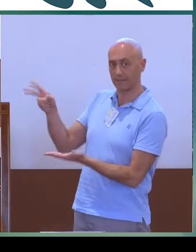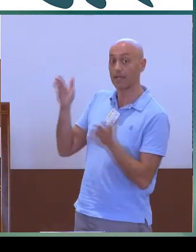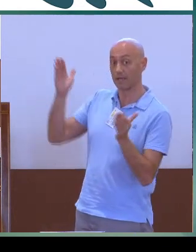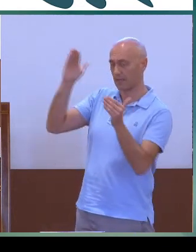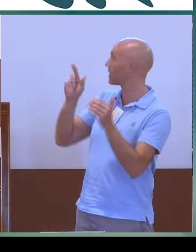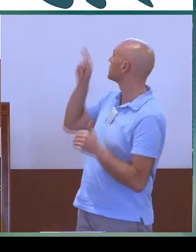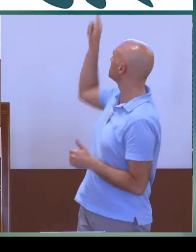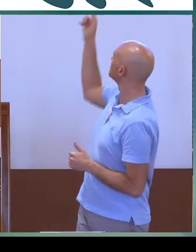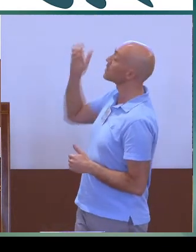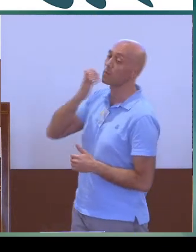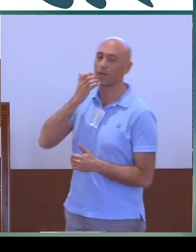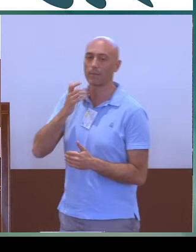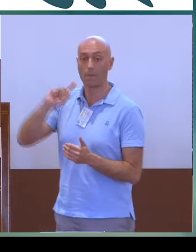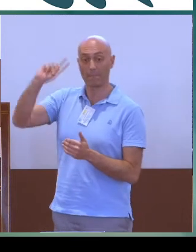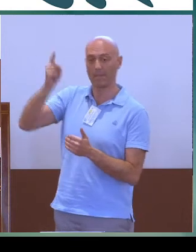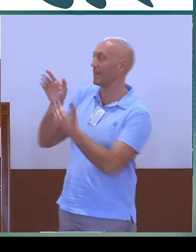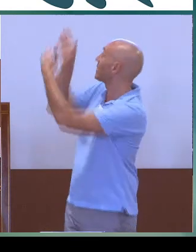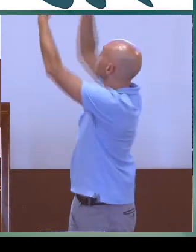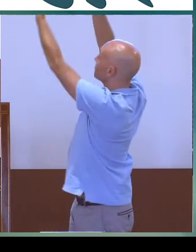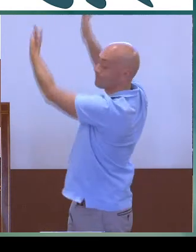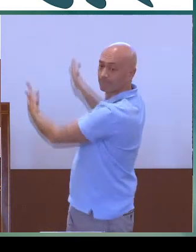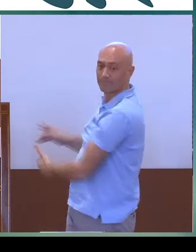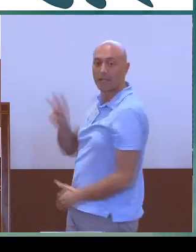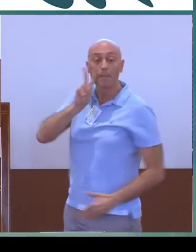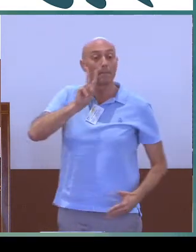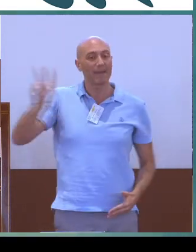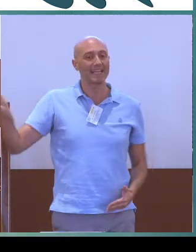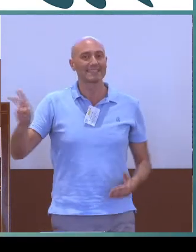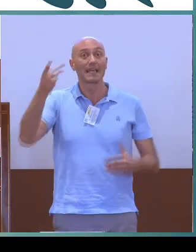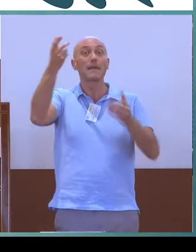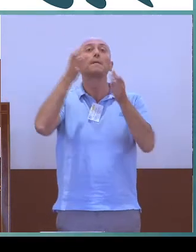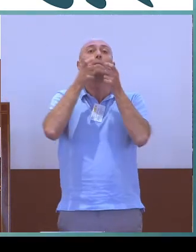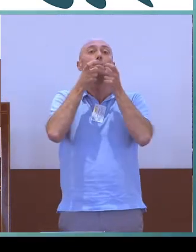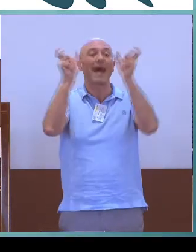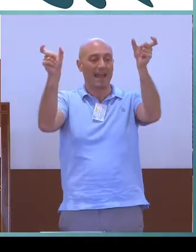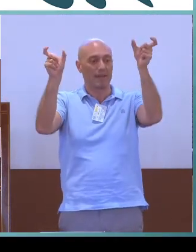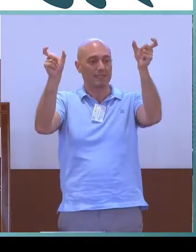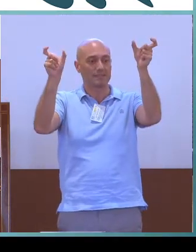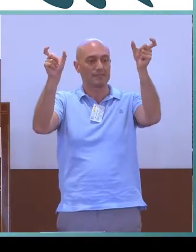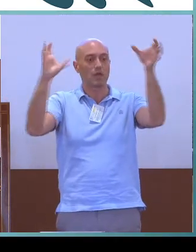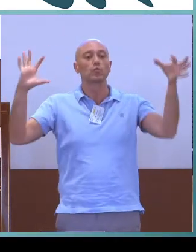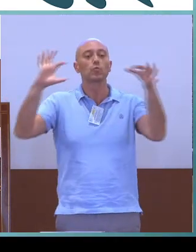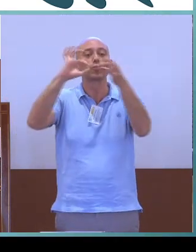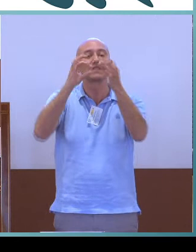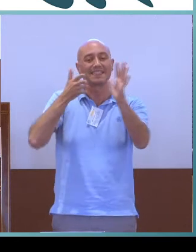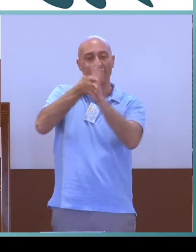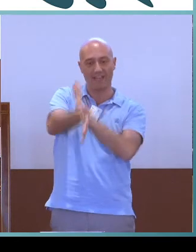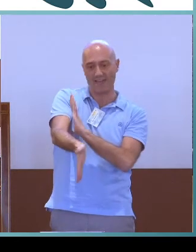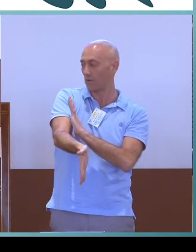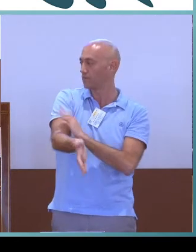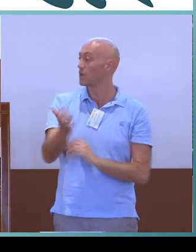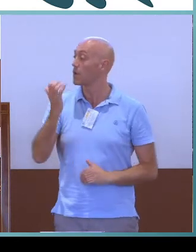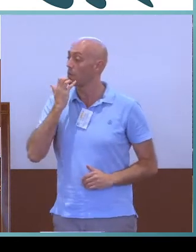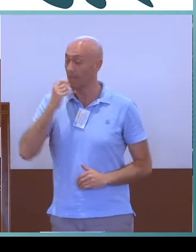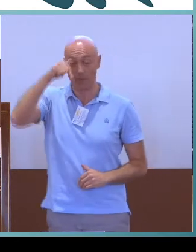significado. Como por ejemplo también sogra y madre, como pueden ver en la parte de arriba. Pero lo que